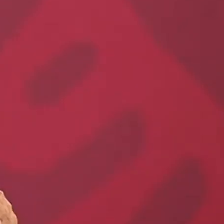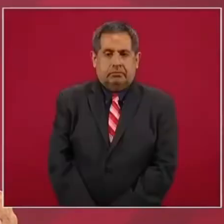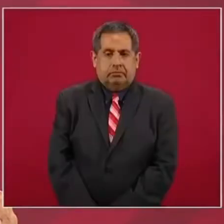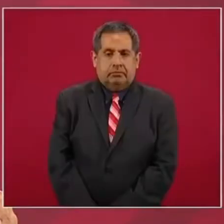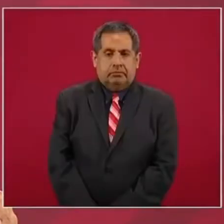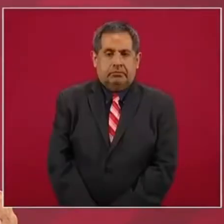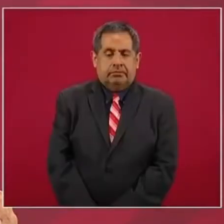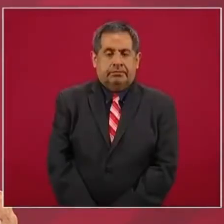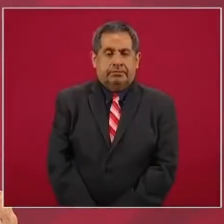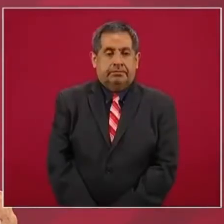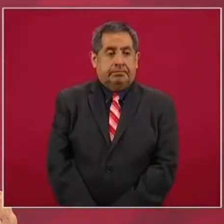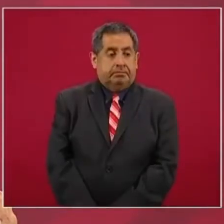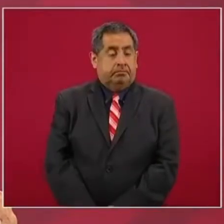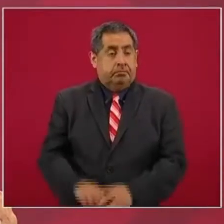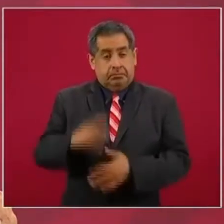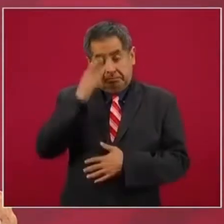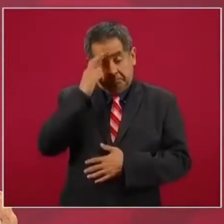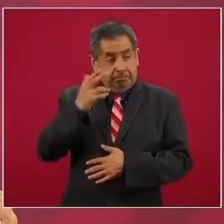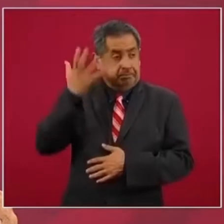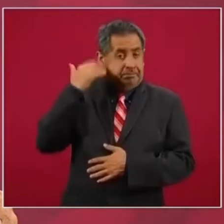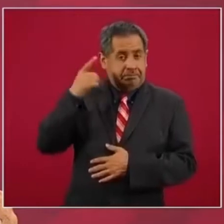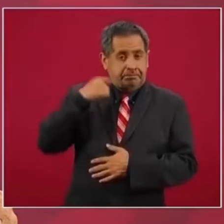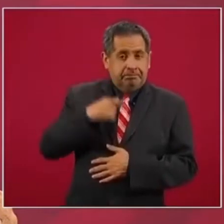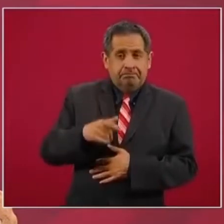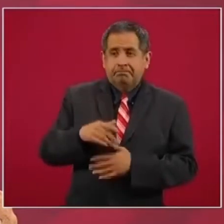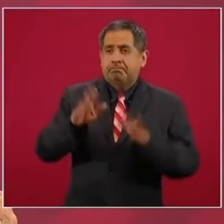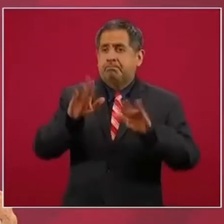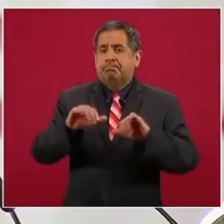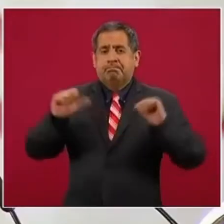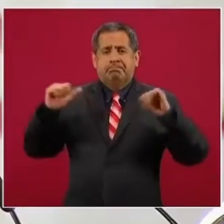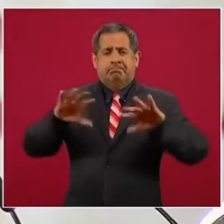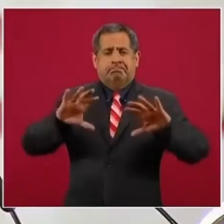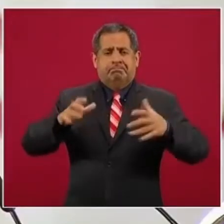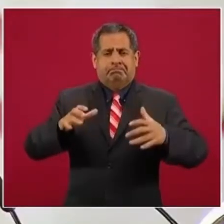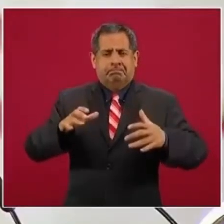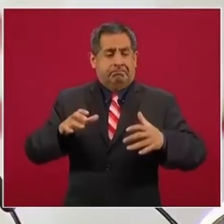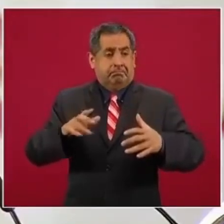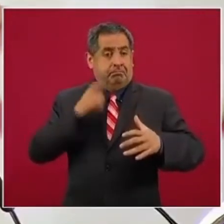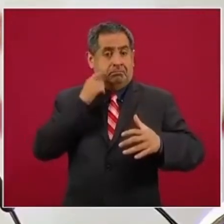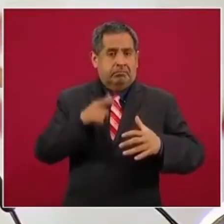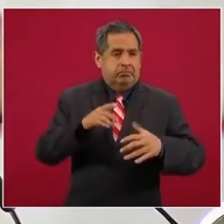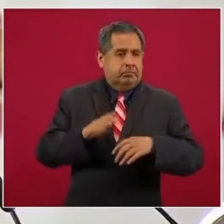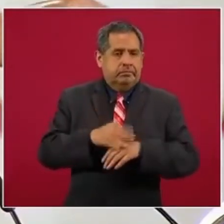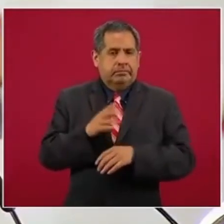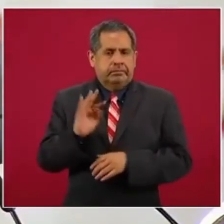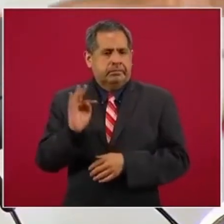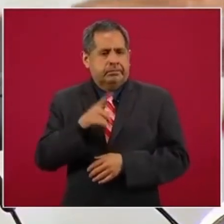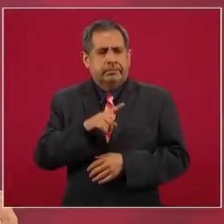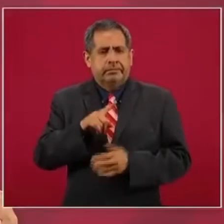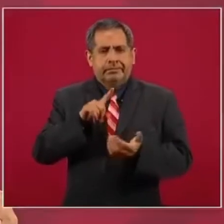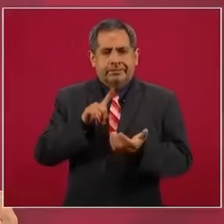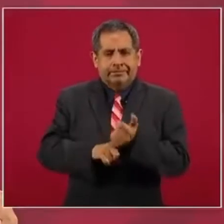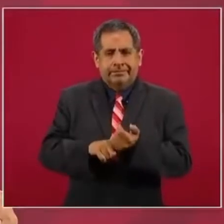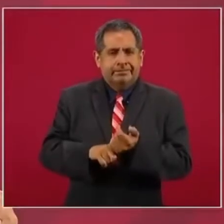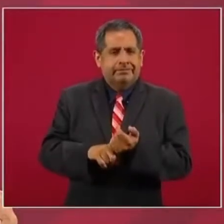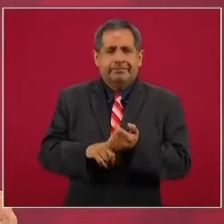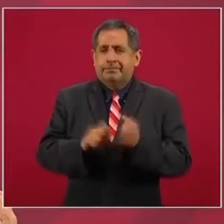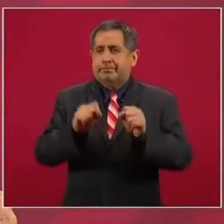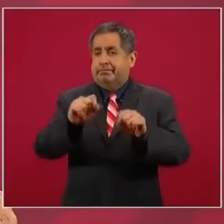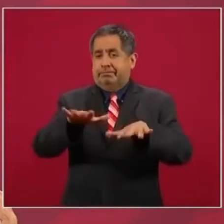y que no se resolviera en una convención, porque ¿qué pasaba cuando se resolvía en una